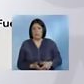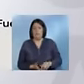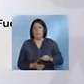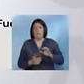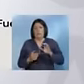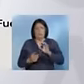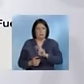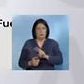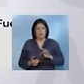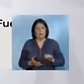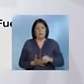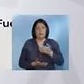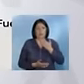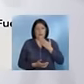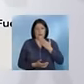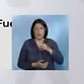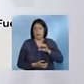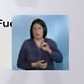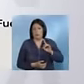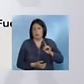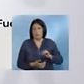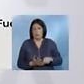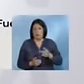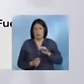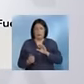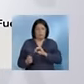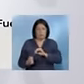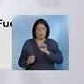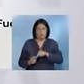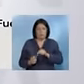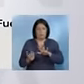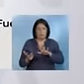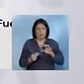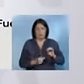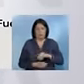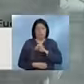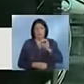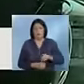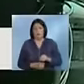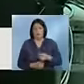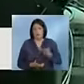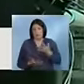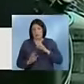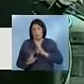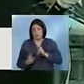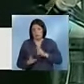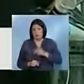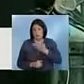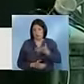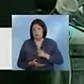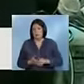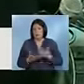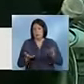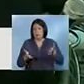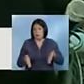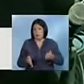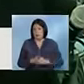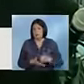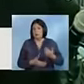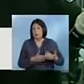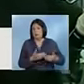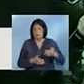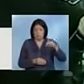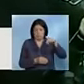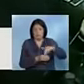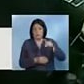5.85%, y Democracia Directa, 4.08%. Entonces, esos son los resultados que ya se acercan al final de este proceso